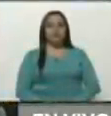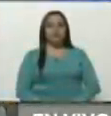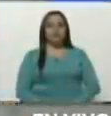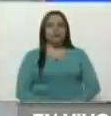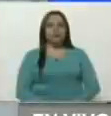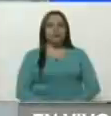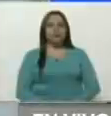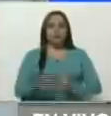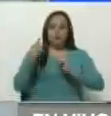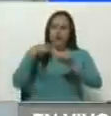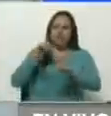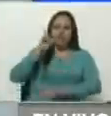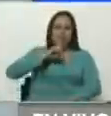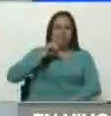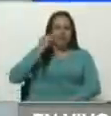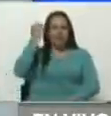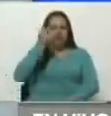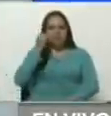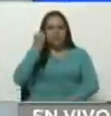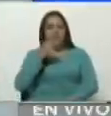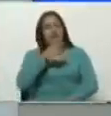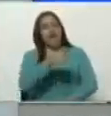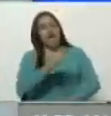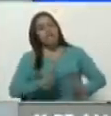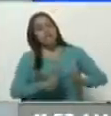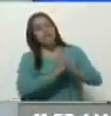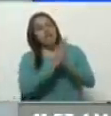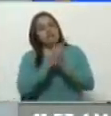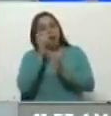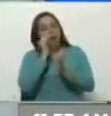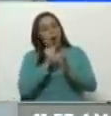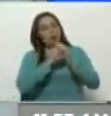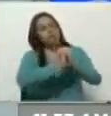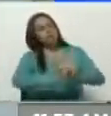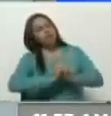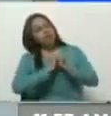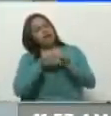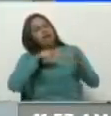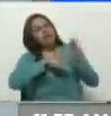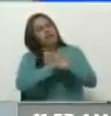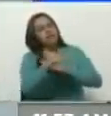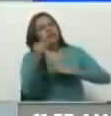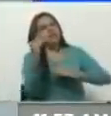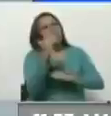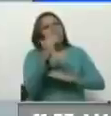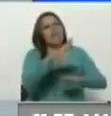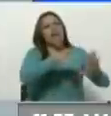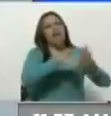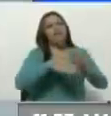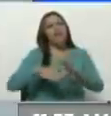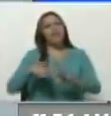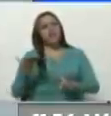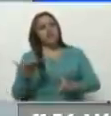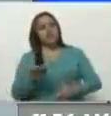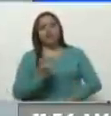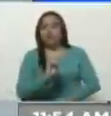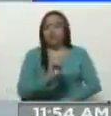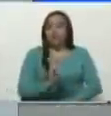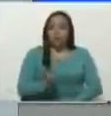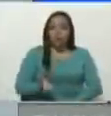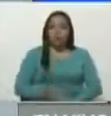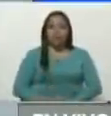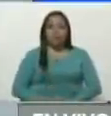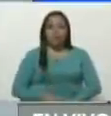Parece mentira, uno piensa, no, la santidad es ser rezandero, es estar metido en las iglesias, es estar hablando con las beatas. No, señor,